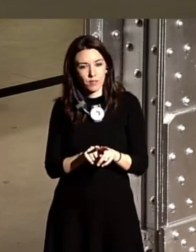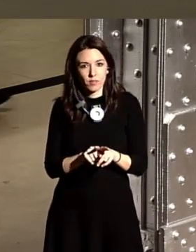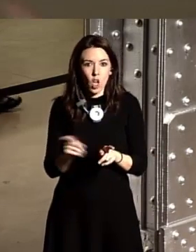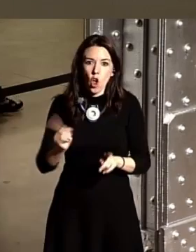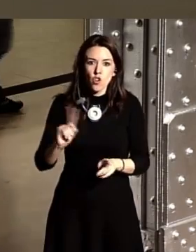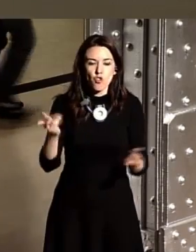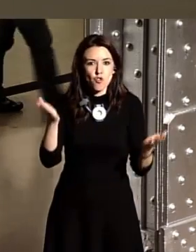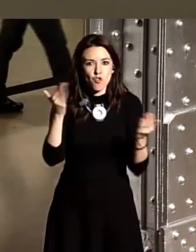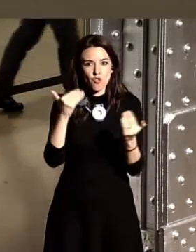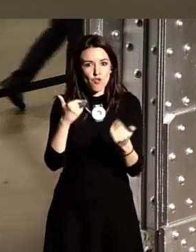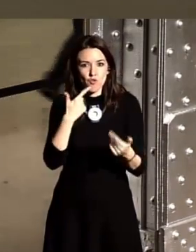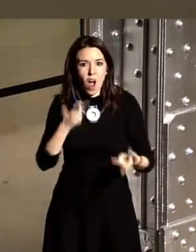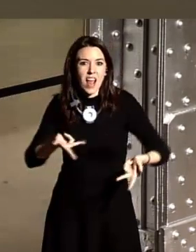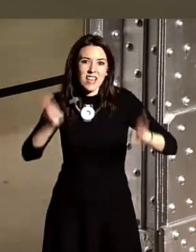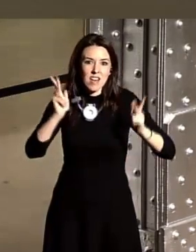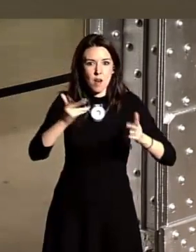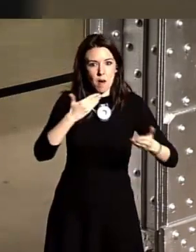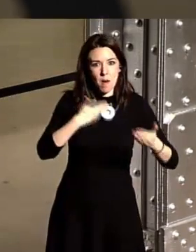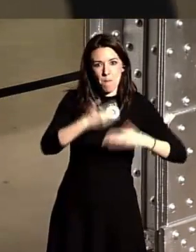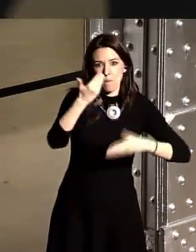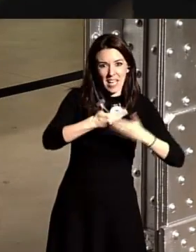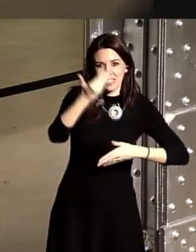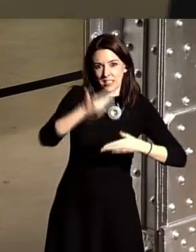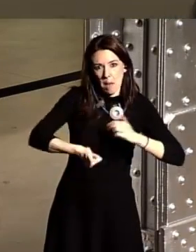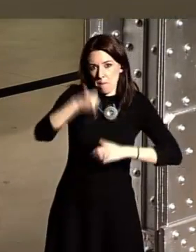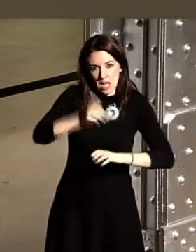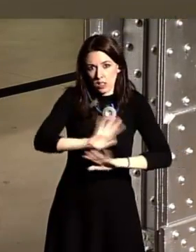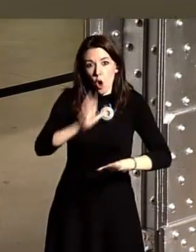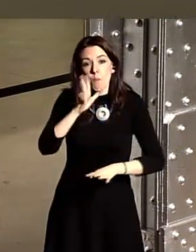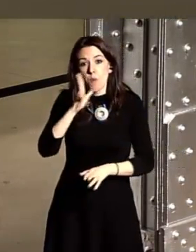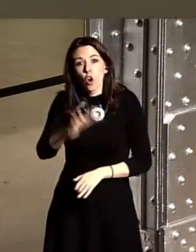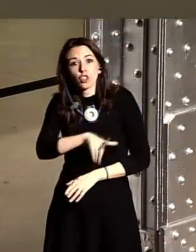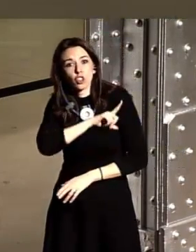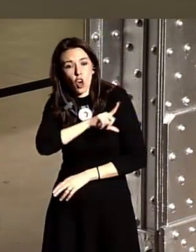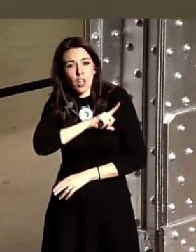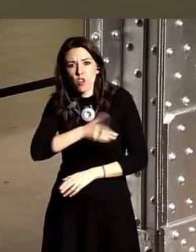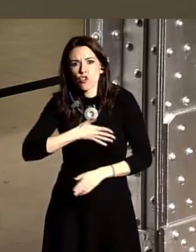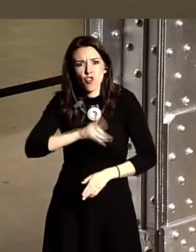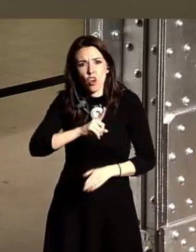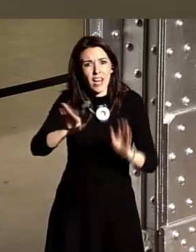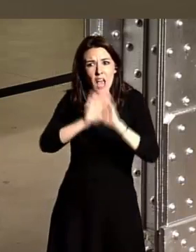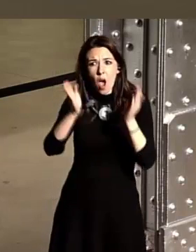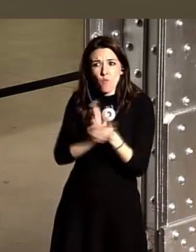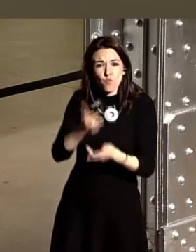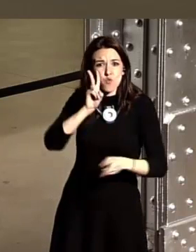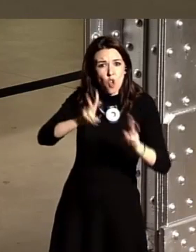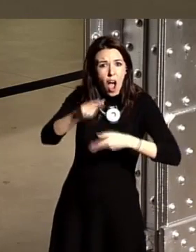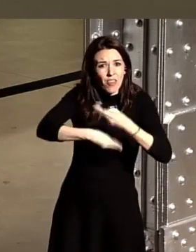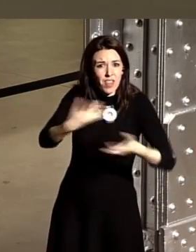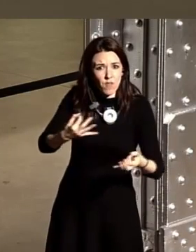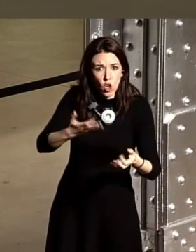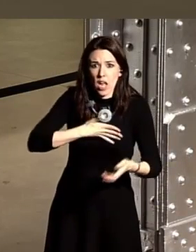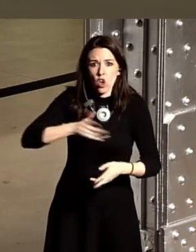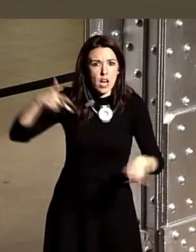no había free press más como en Irak, porque los soldados no querían que el mundo viera lo que estaban haciendo.